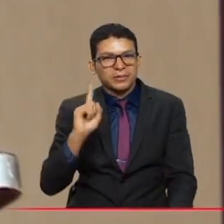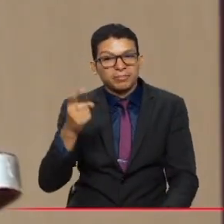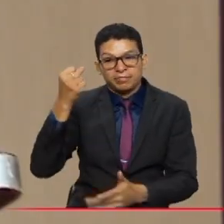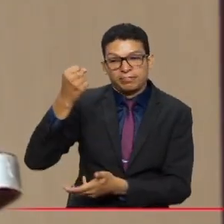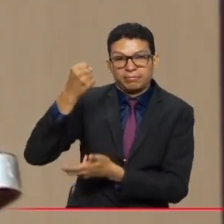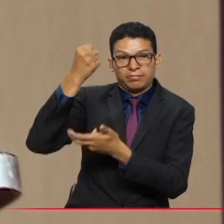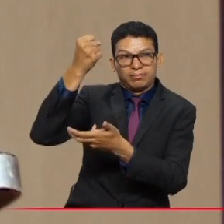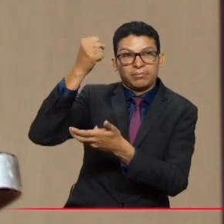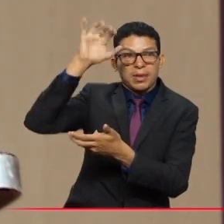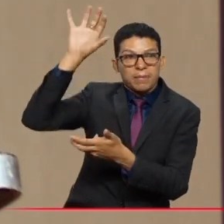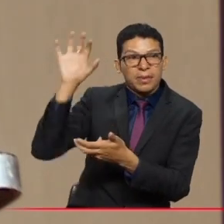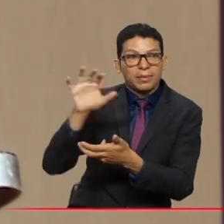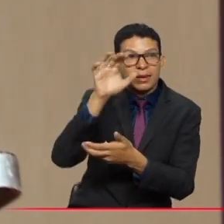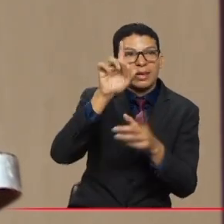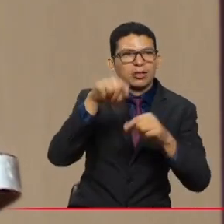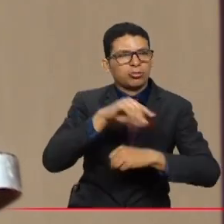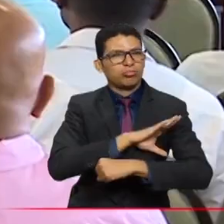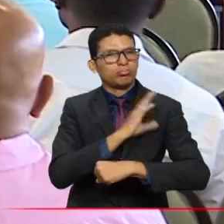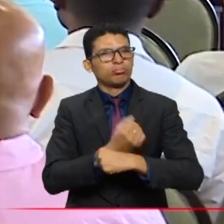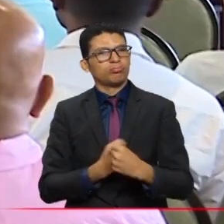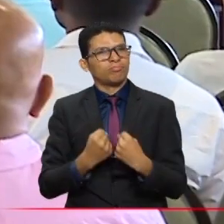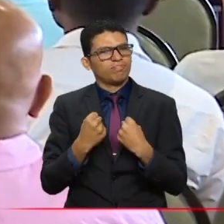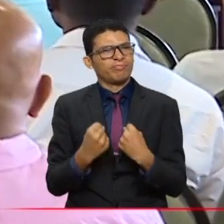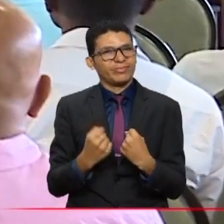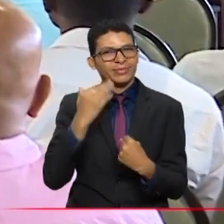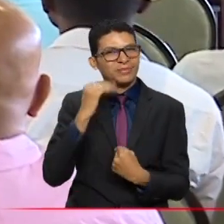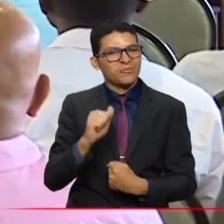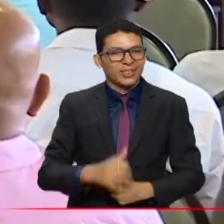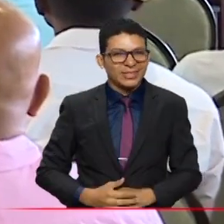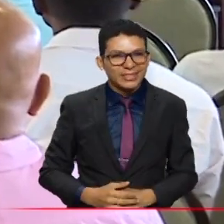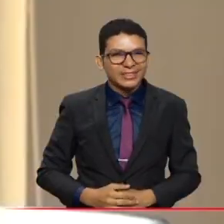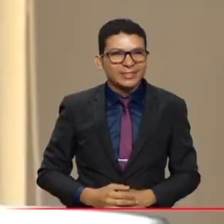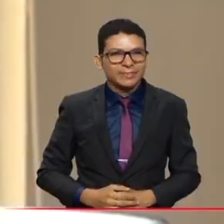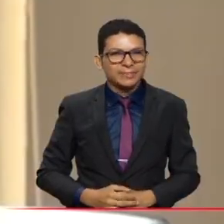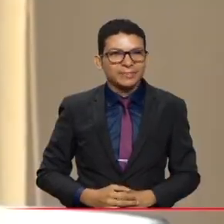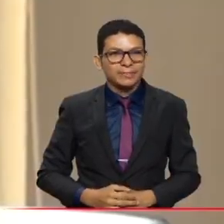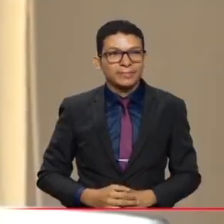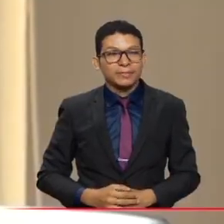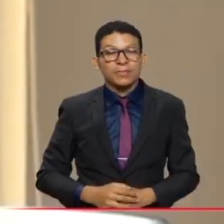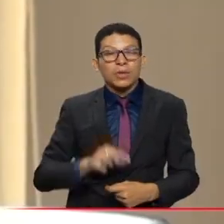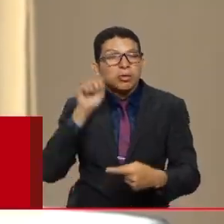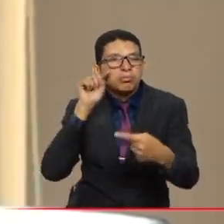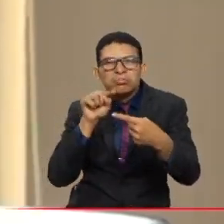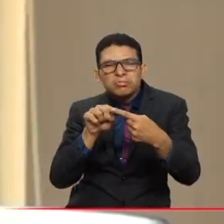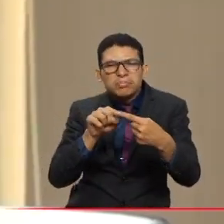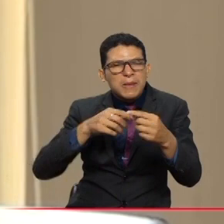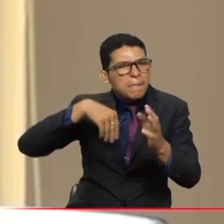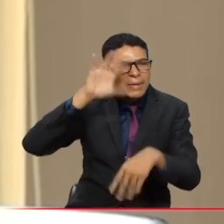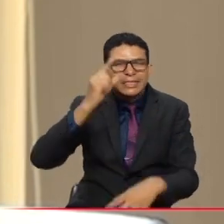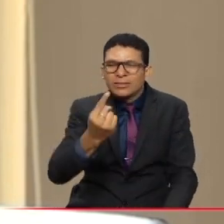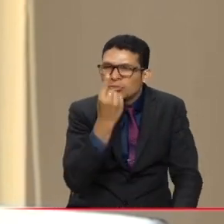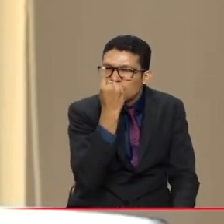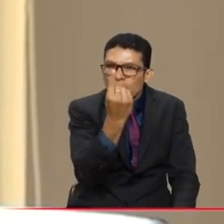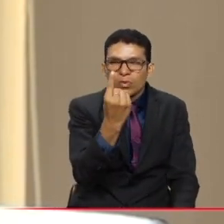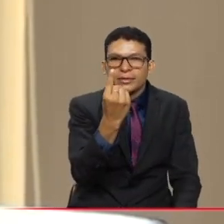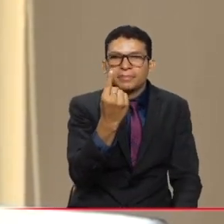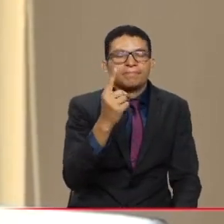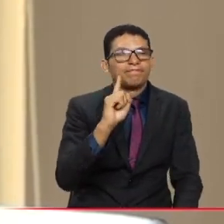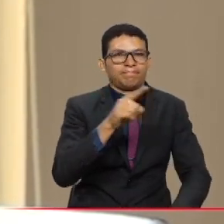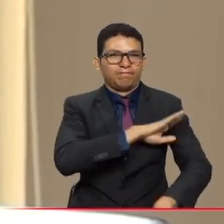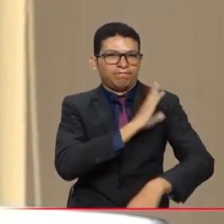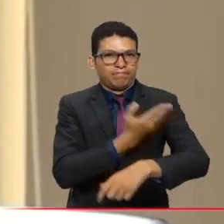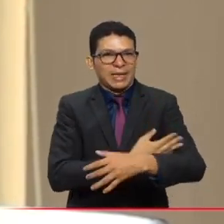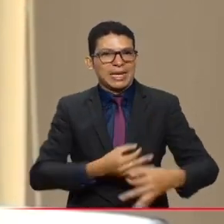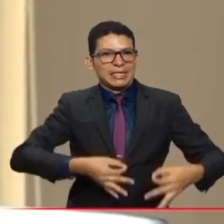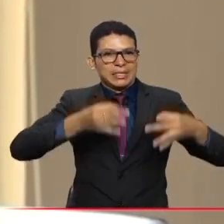inversión extranjera y el empoderamiento de las mujeres. Una de las grandes apuestas de nuestro gobierno ha sido fortalecer la